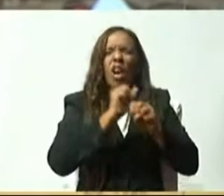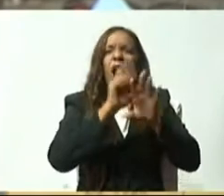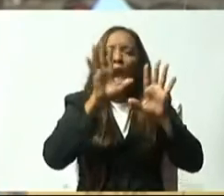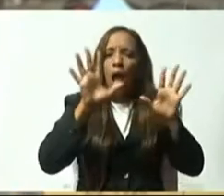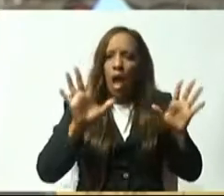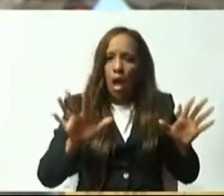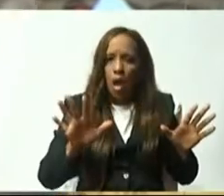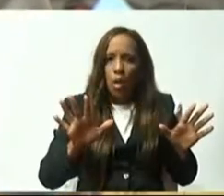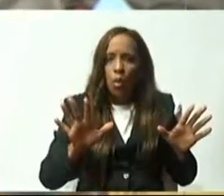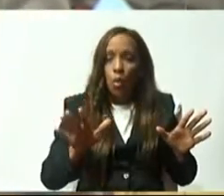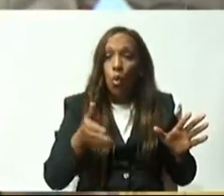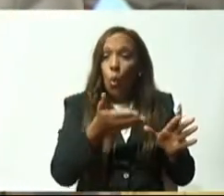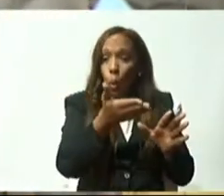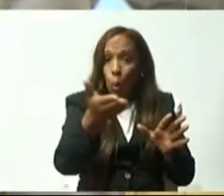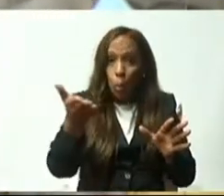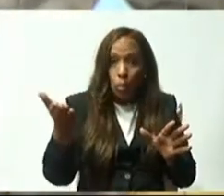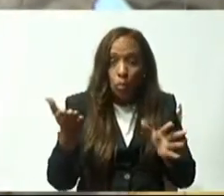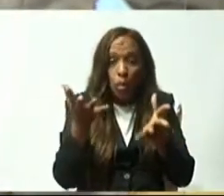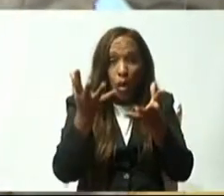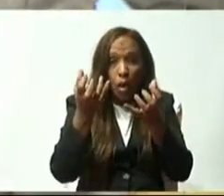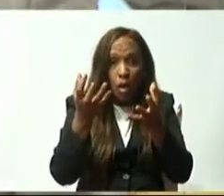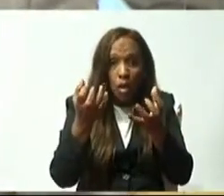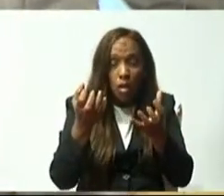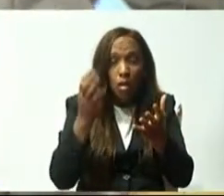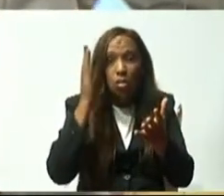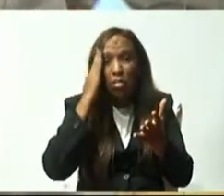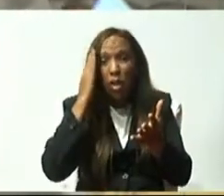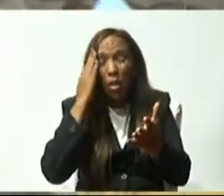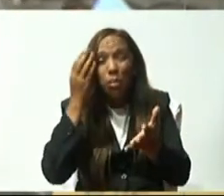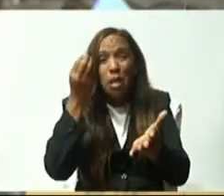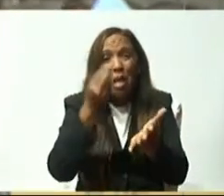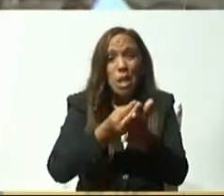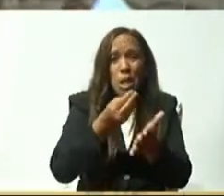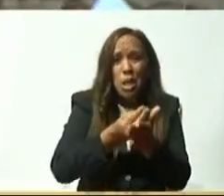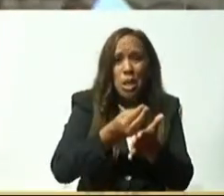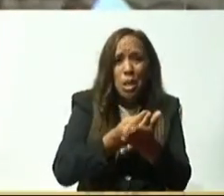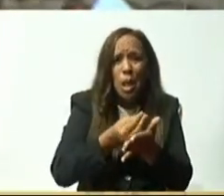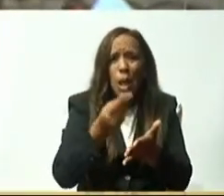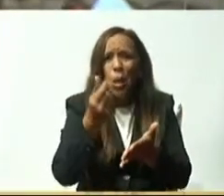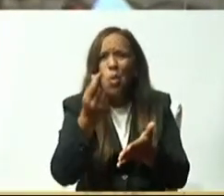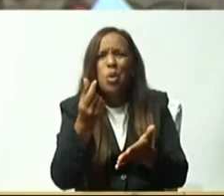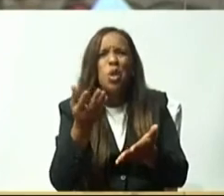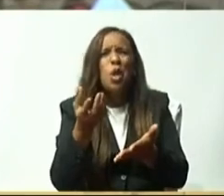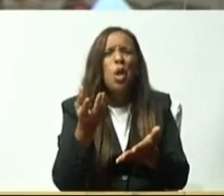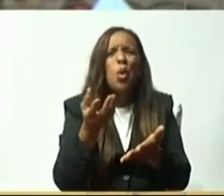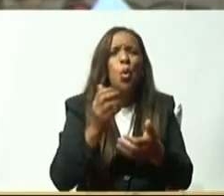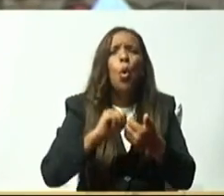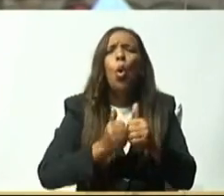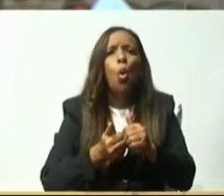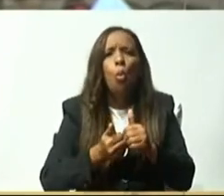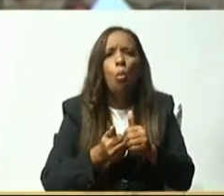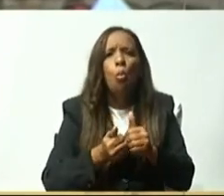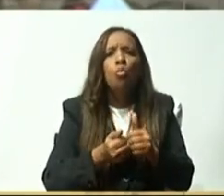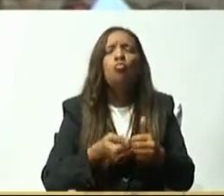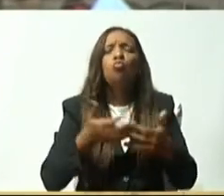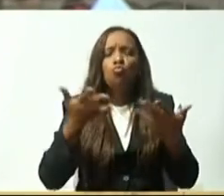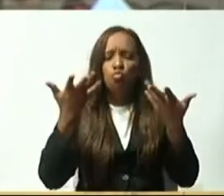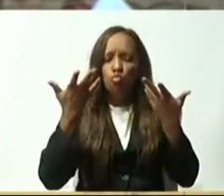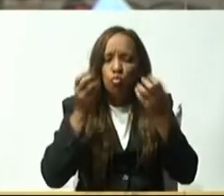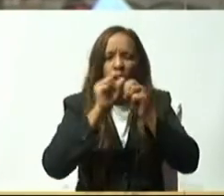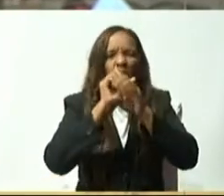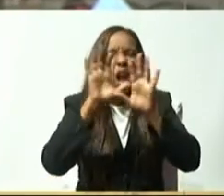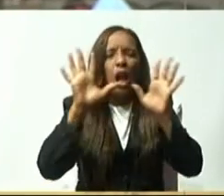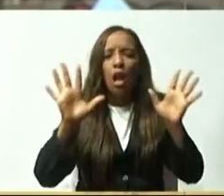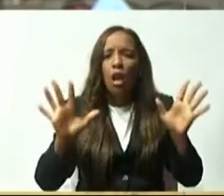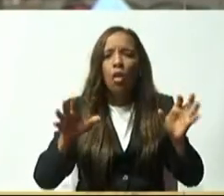todas las cuentas bancarias que puedan atar al nombre de Nelson Marmolejo o de mi equipo político. Reitero que no tengo de